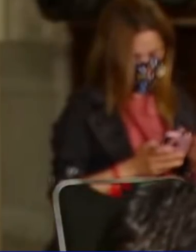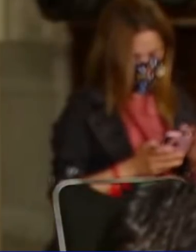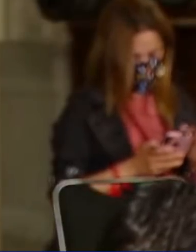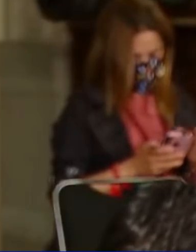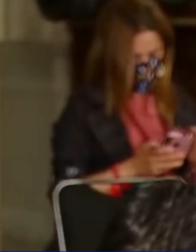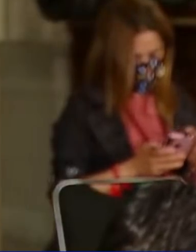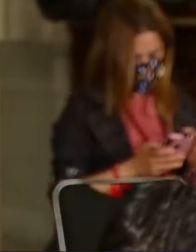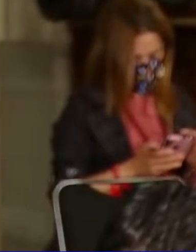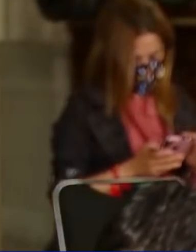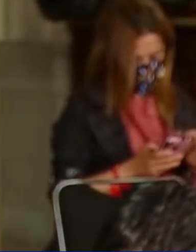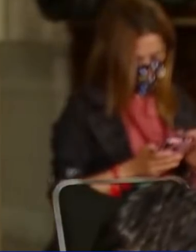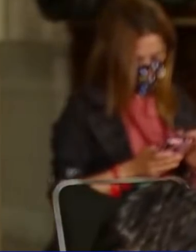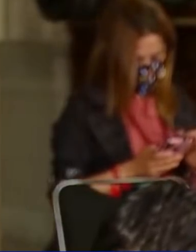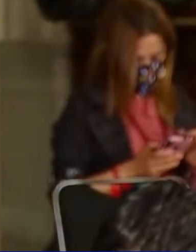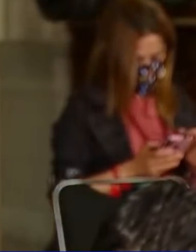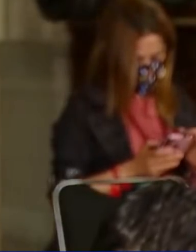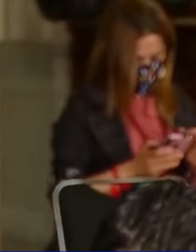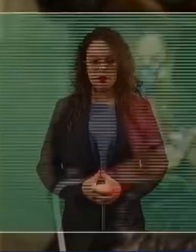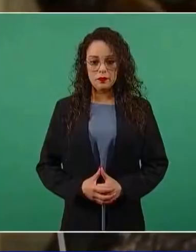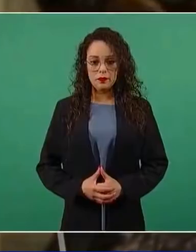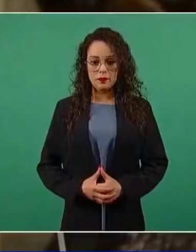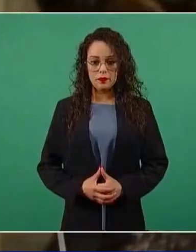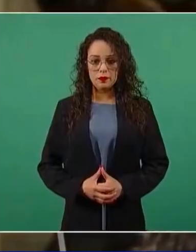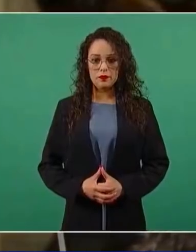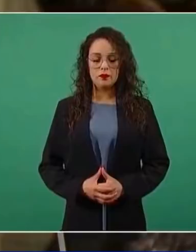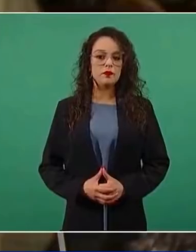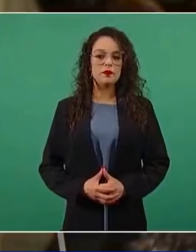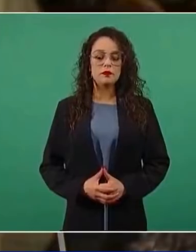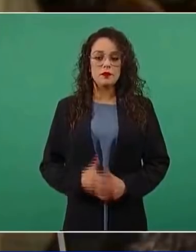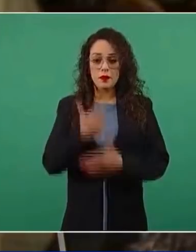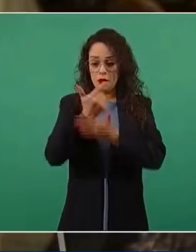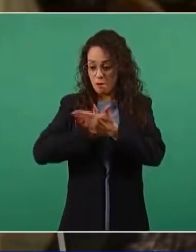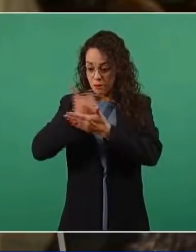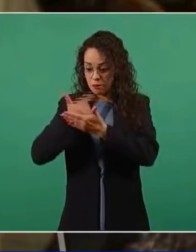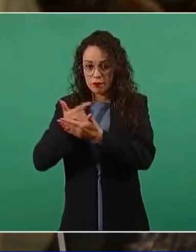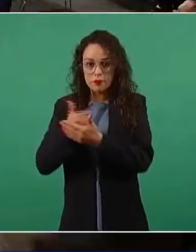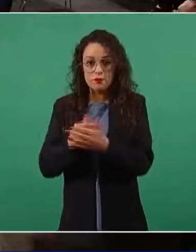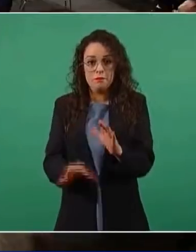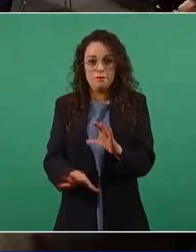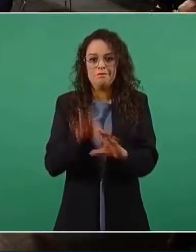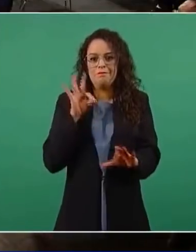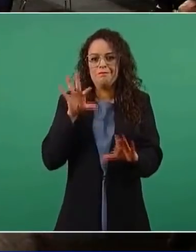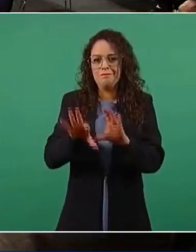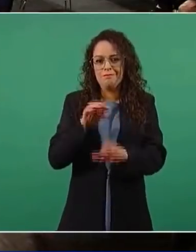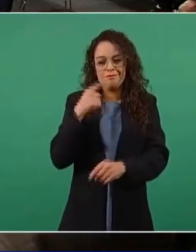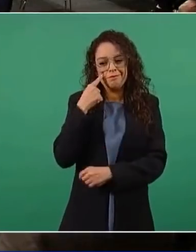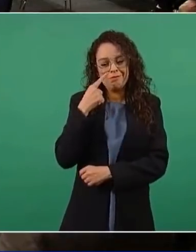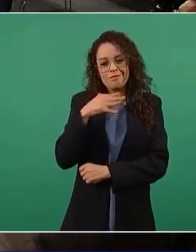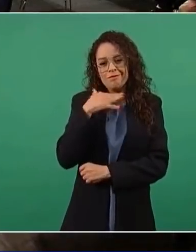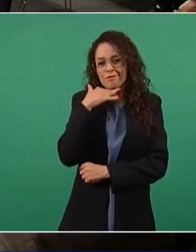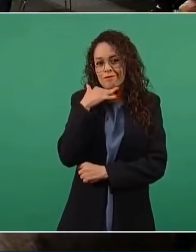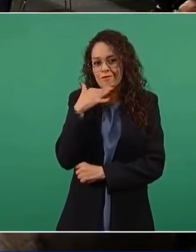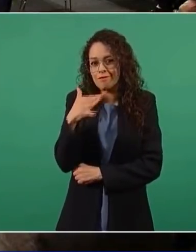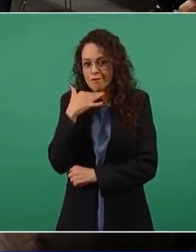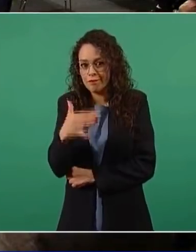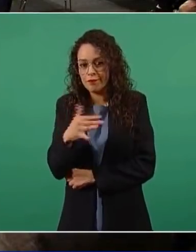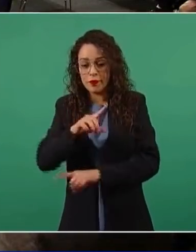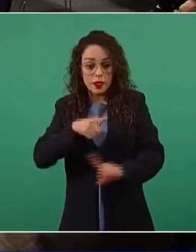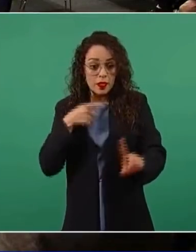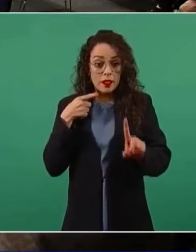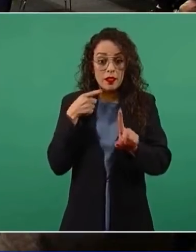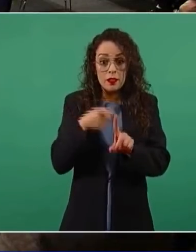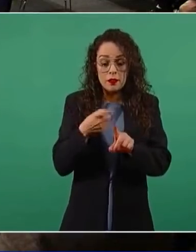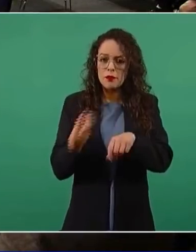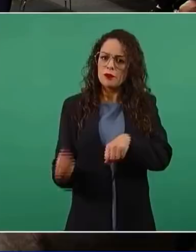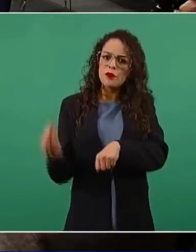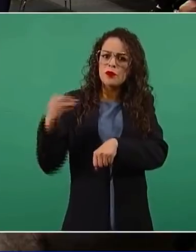el cochinero. En este afán de luchar contra la corrupción, se había nombrado en ese